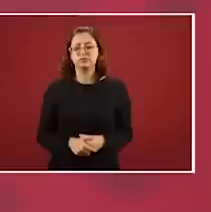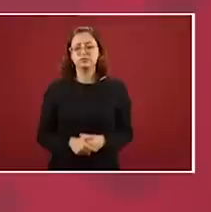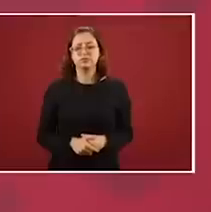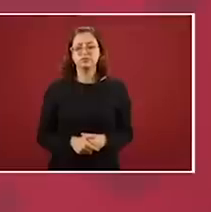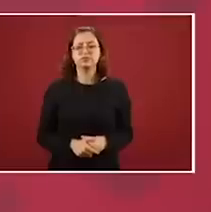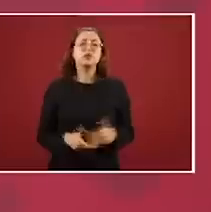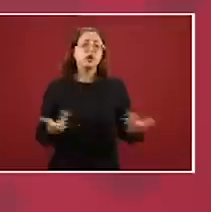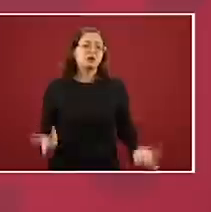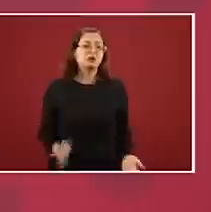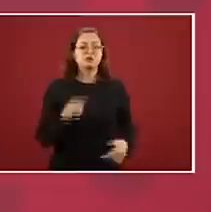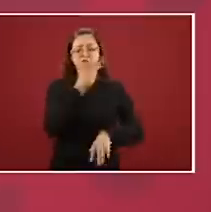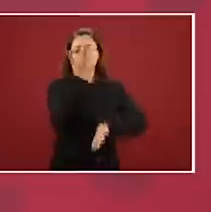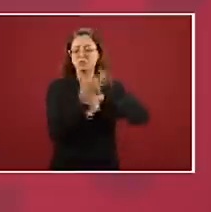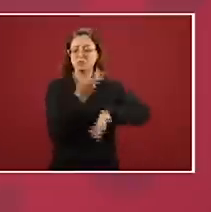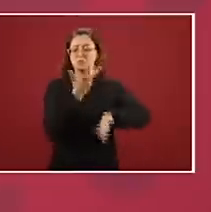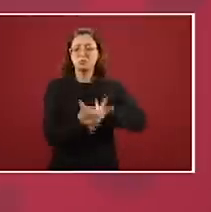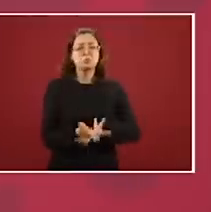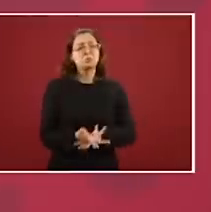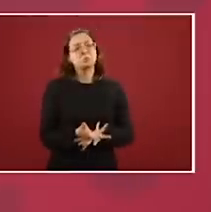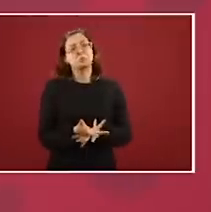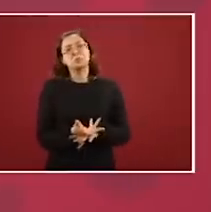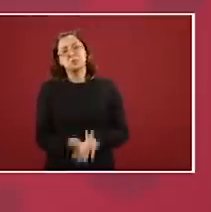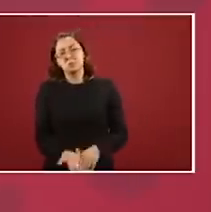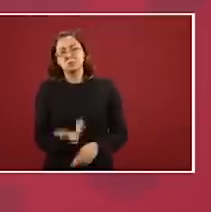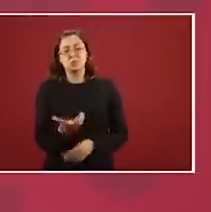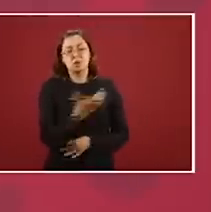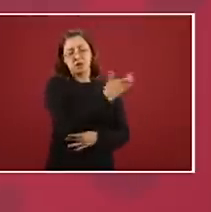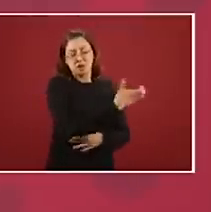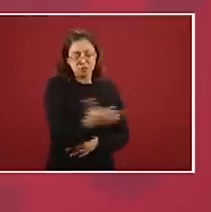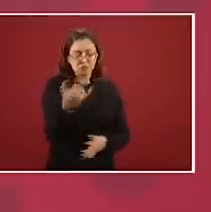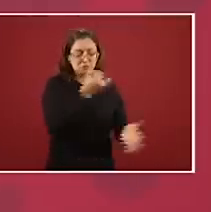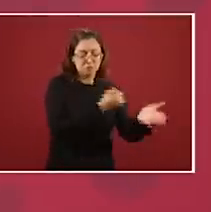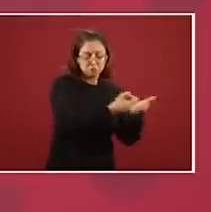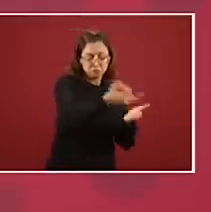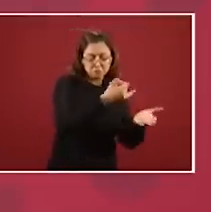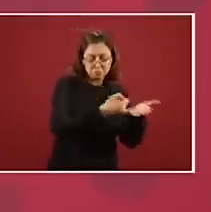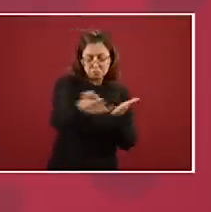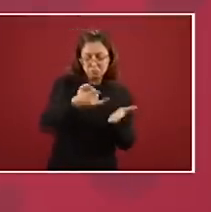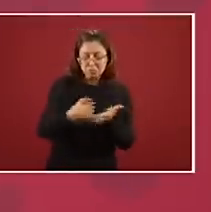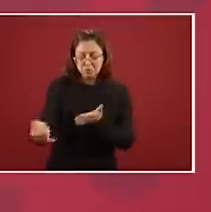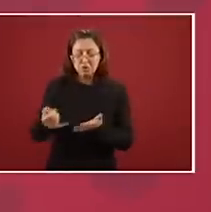los productores reciben como el 80% de su costo de producción